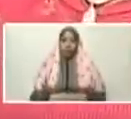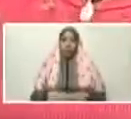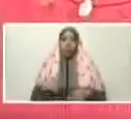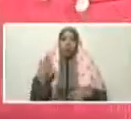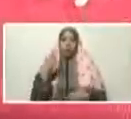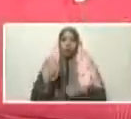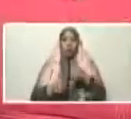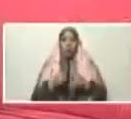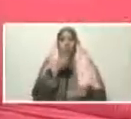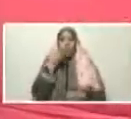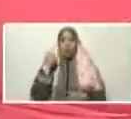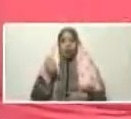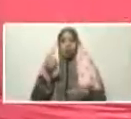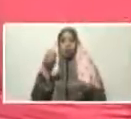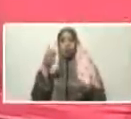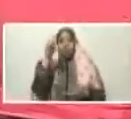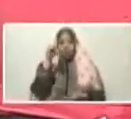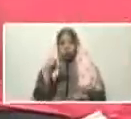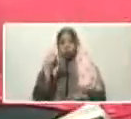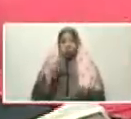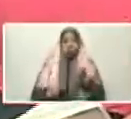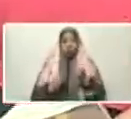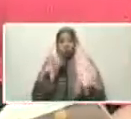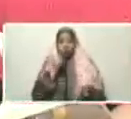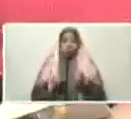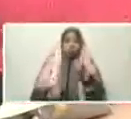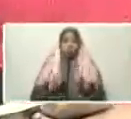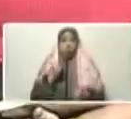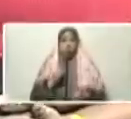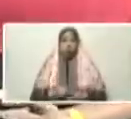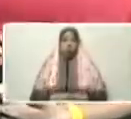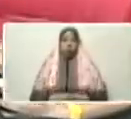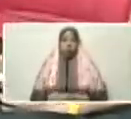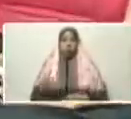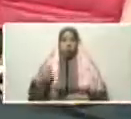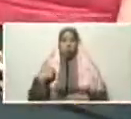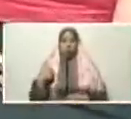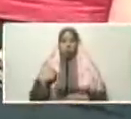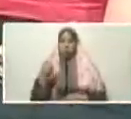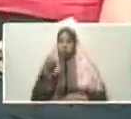horas el metabolismo metabolismo